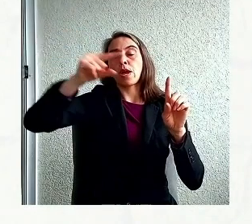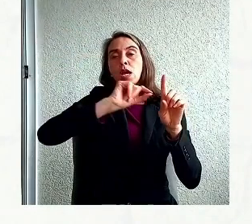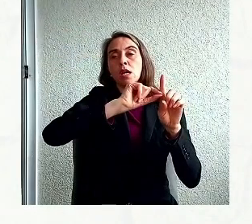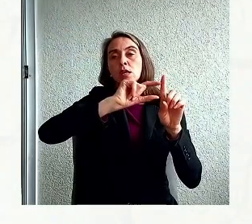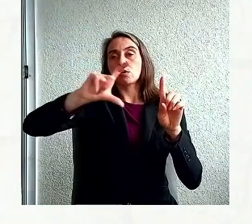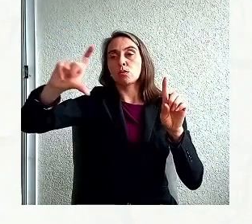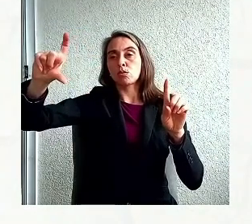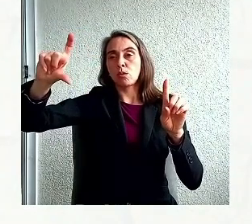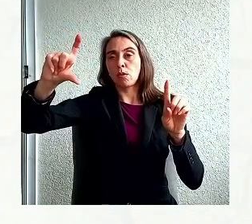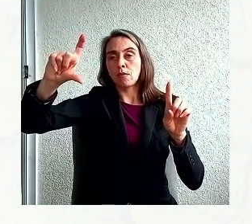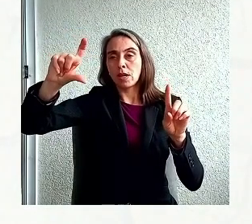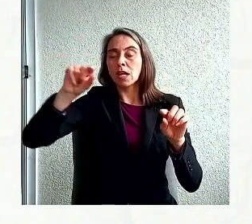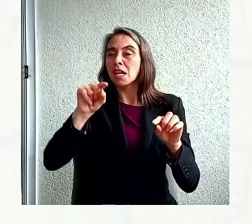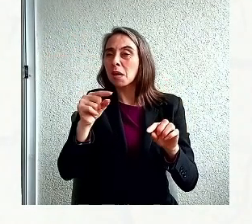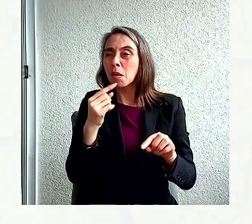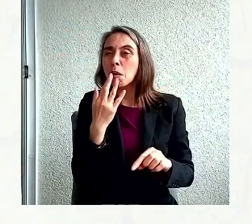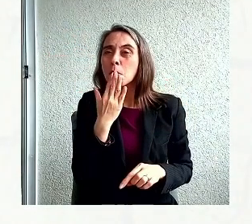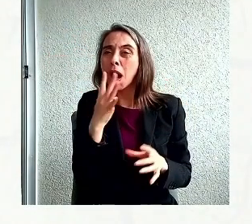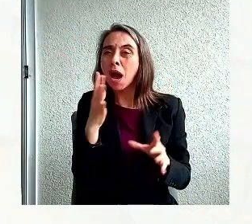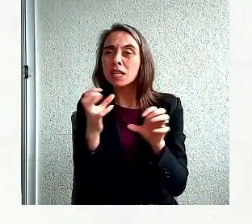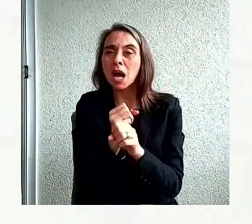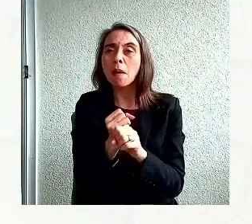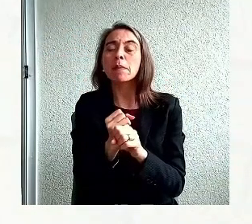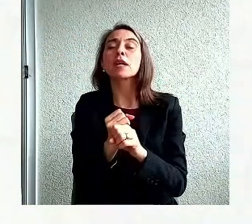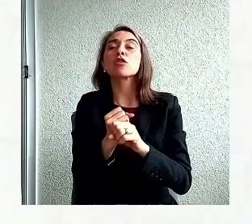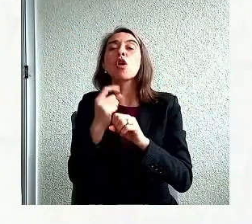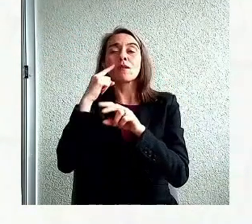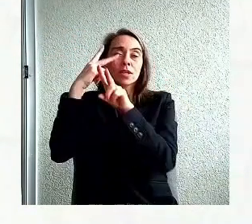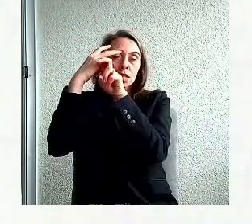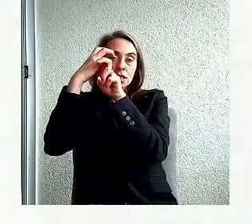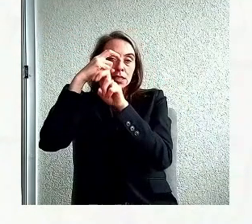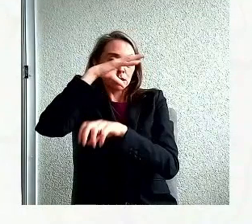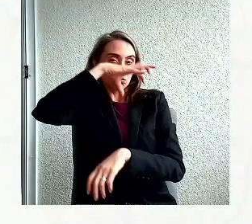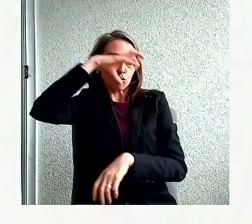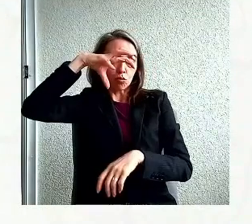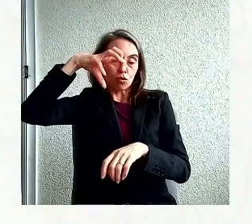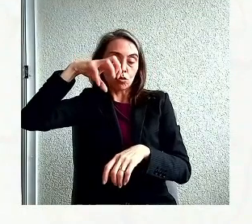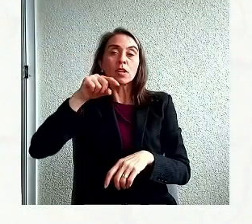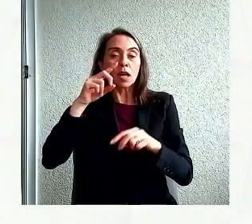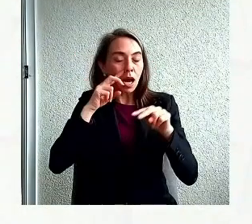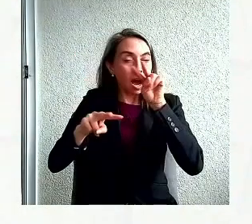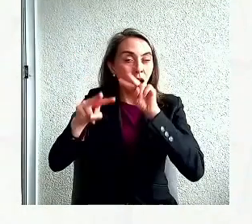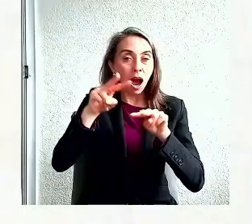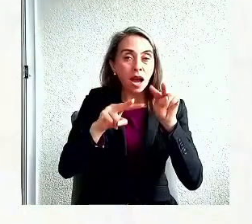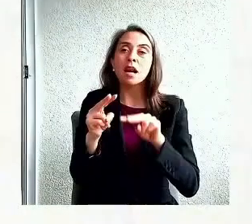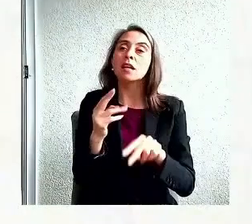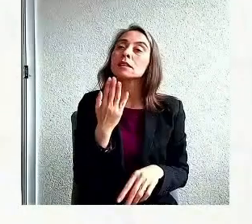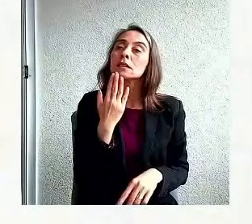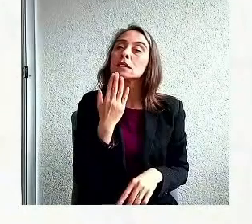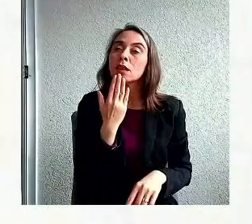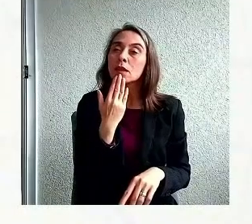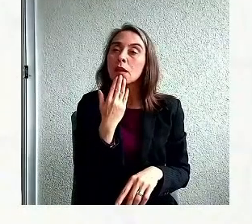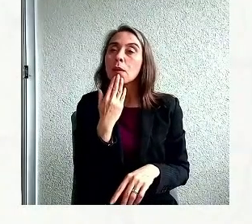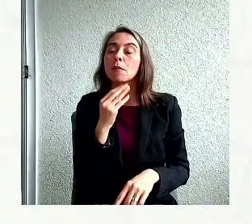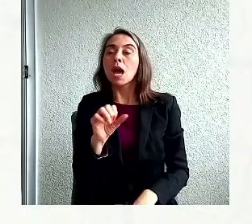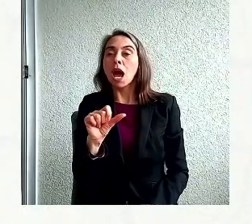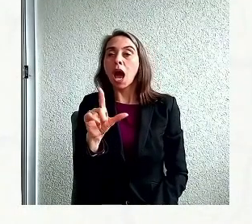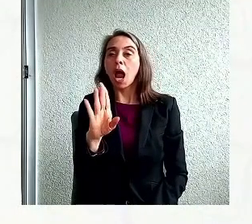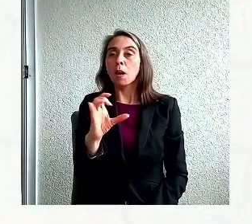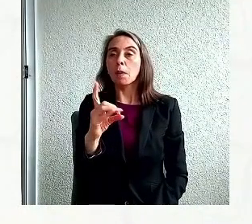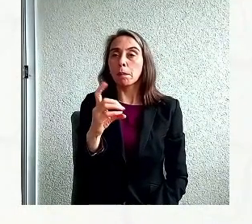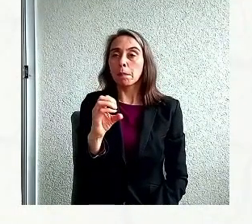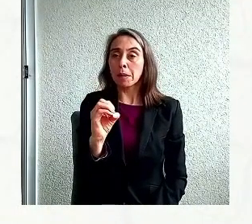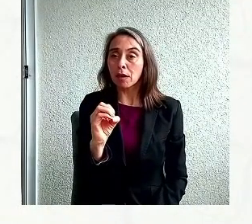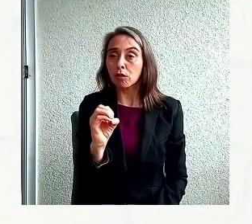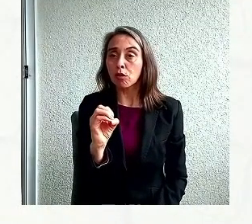de albedo nos indican paralelamente, ¿cierto?, una disminución. O sea, en la medida que se ensucia la nieve con estas partículas, va disminuyendo su capacidad reflectiva